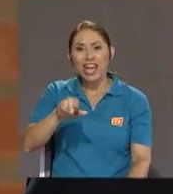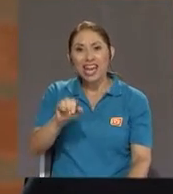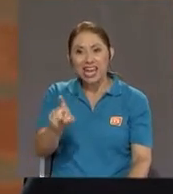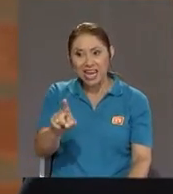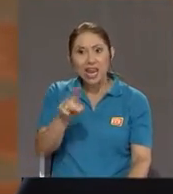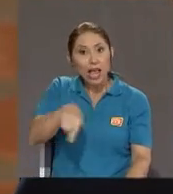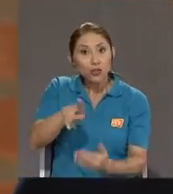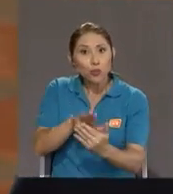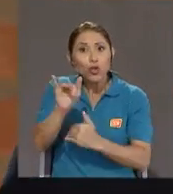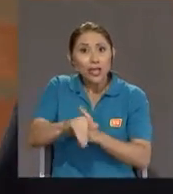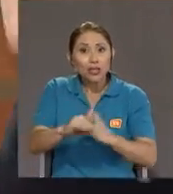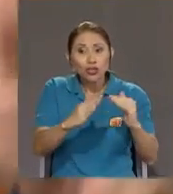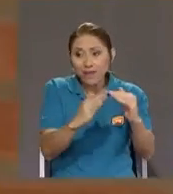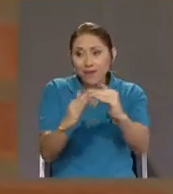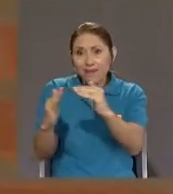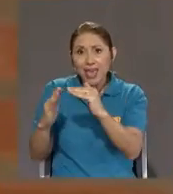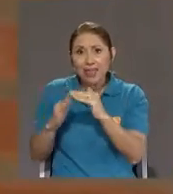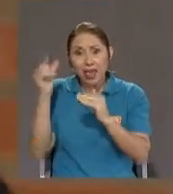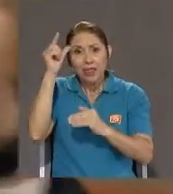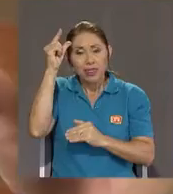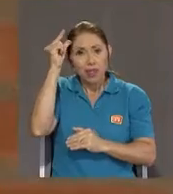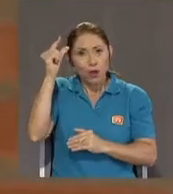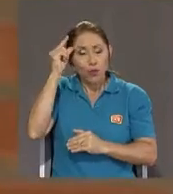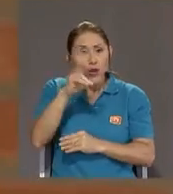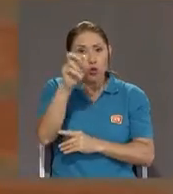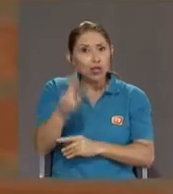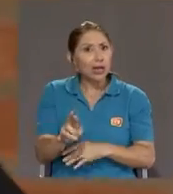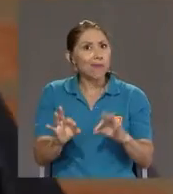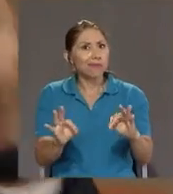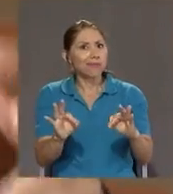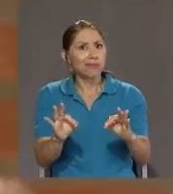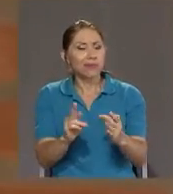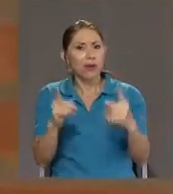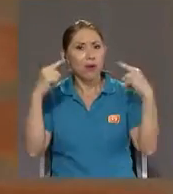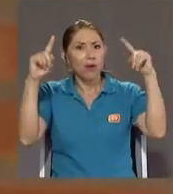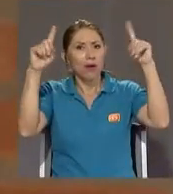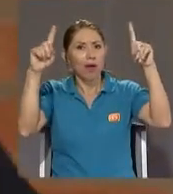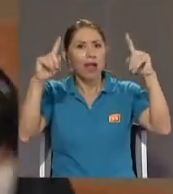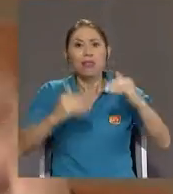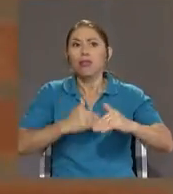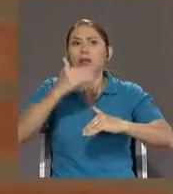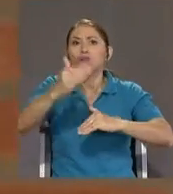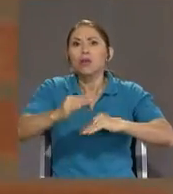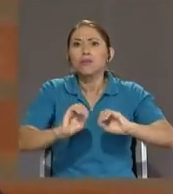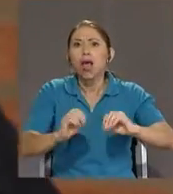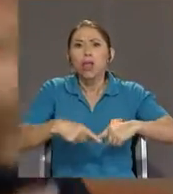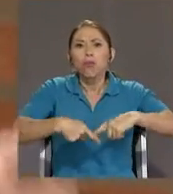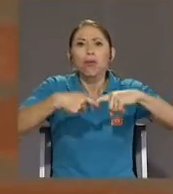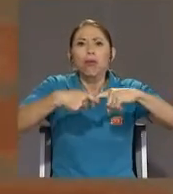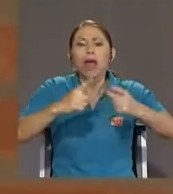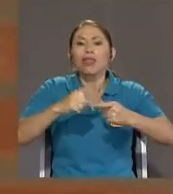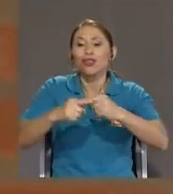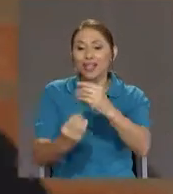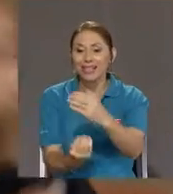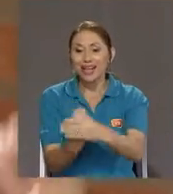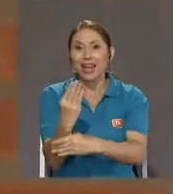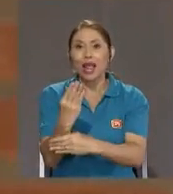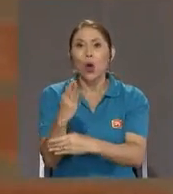alguna razón, eso dejó de ser y entonces se creó el Bambi, se creó el Ministerio de